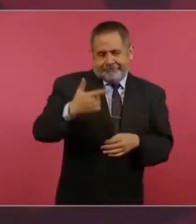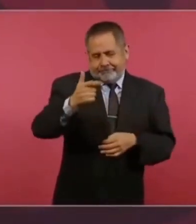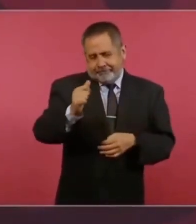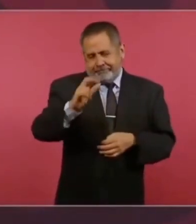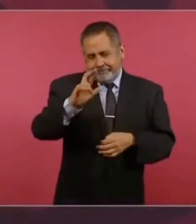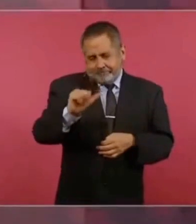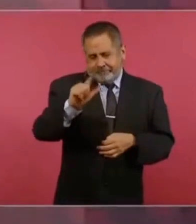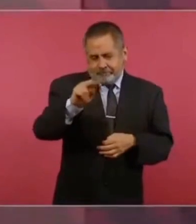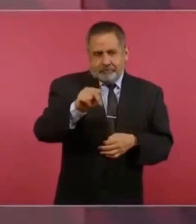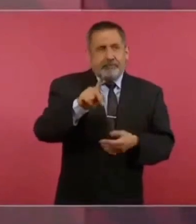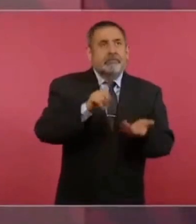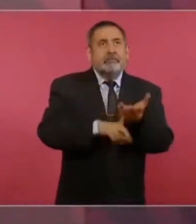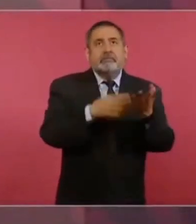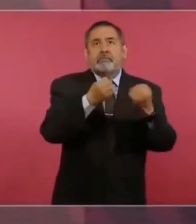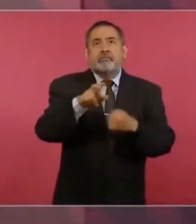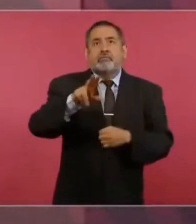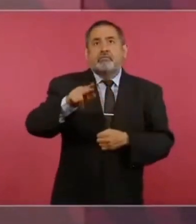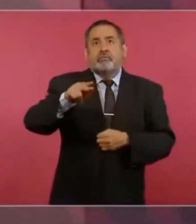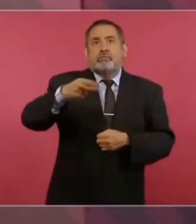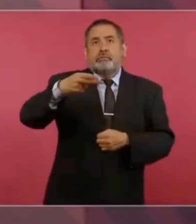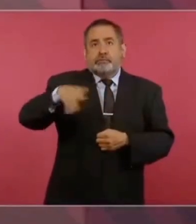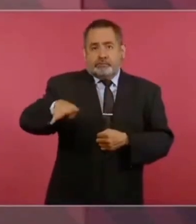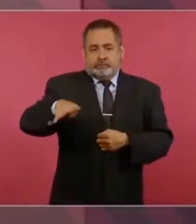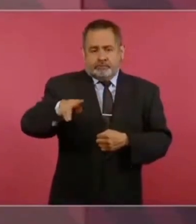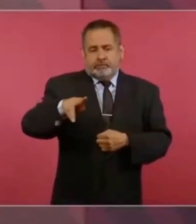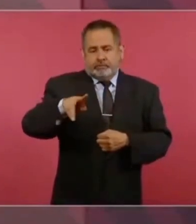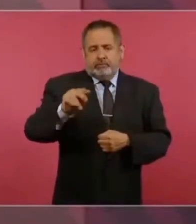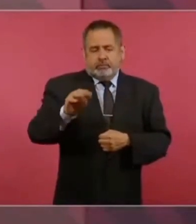en el 89,